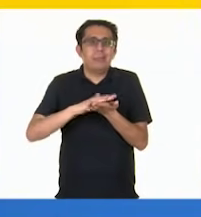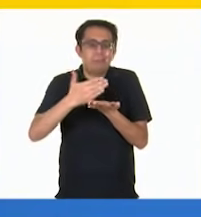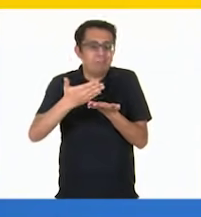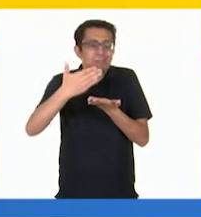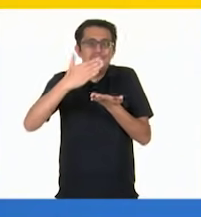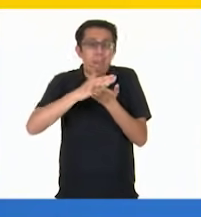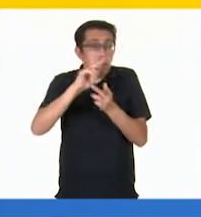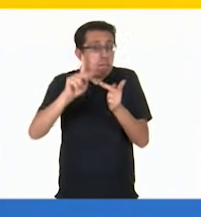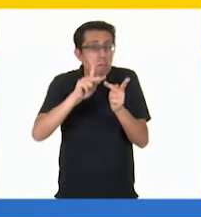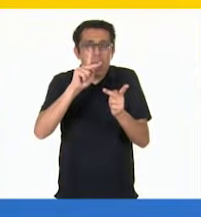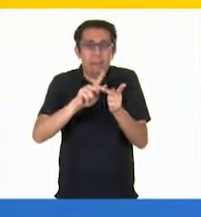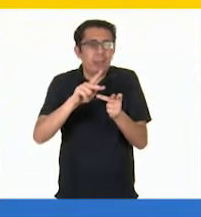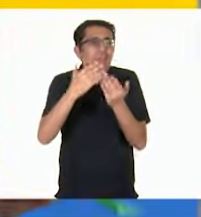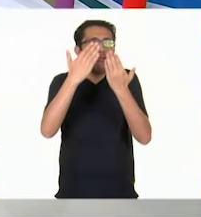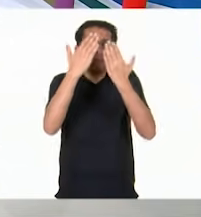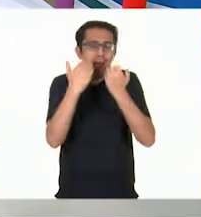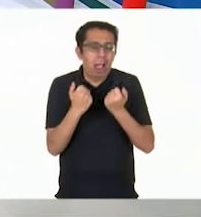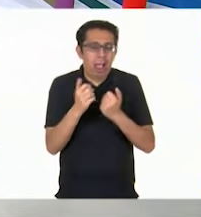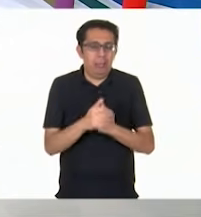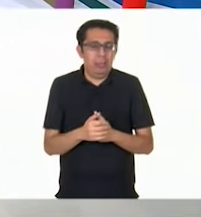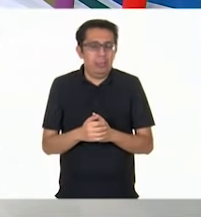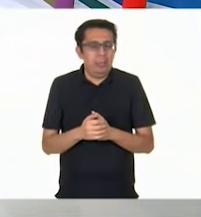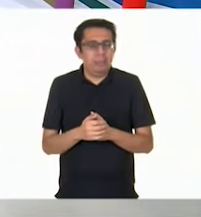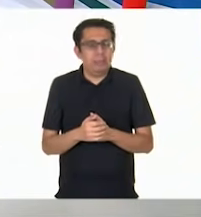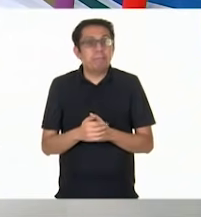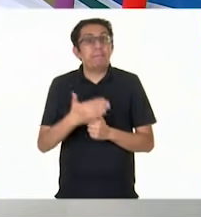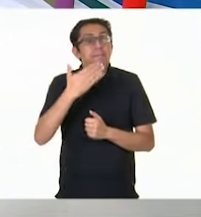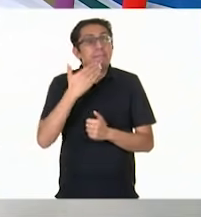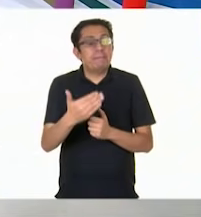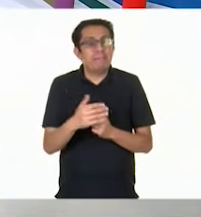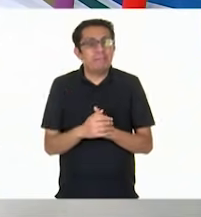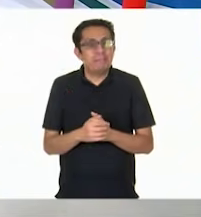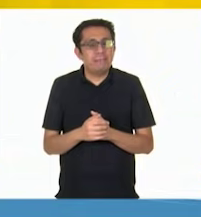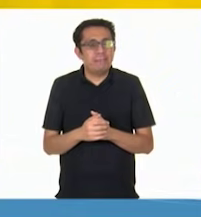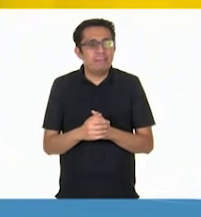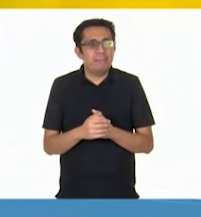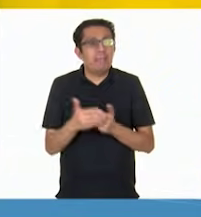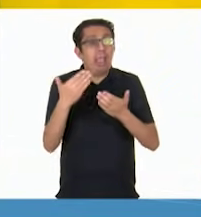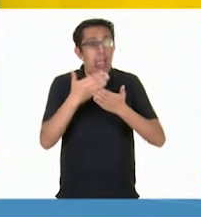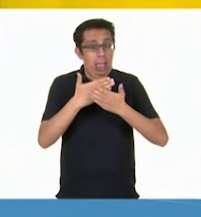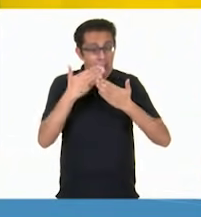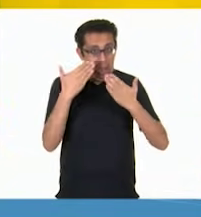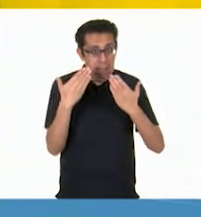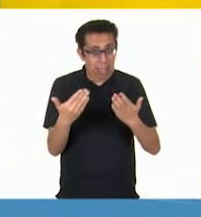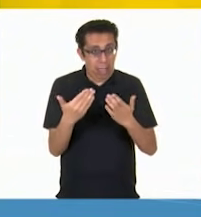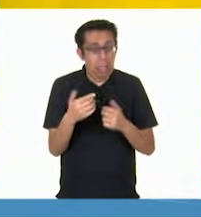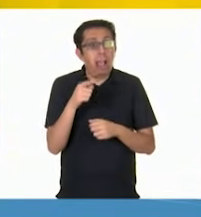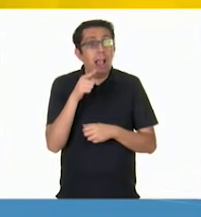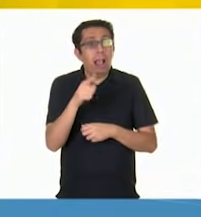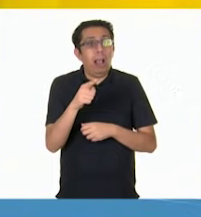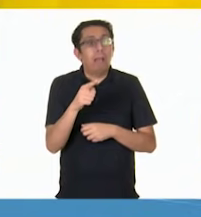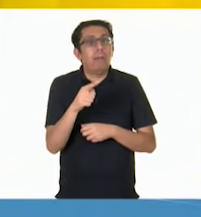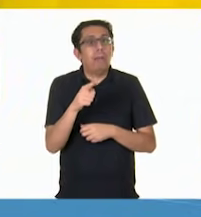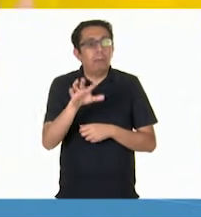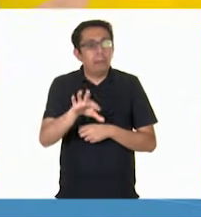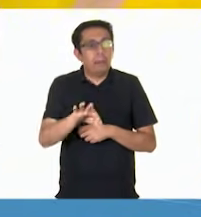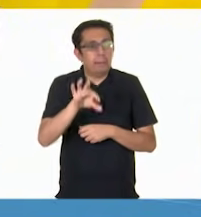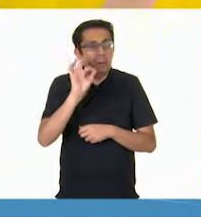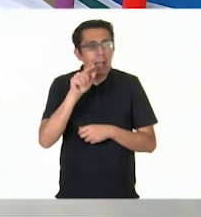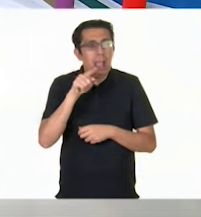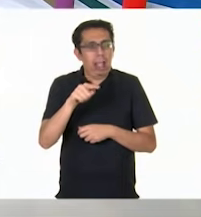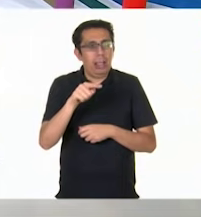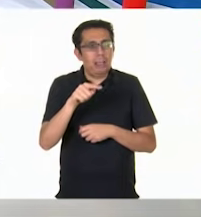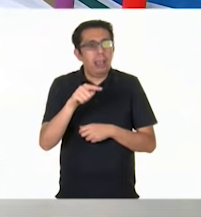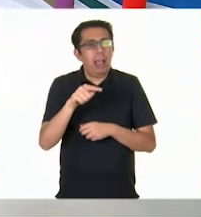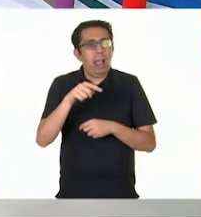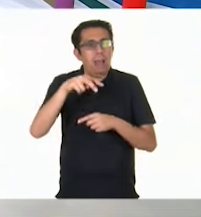las partes. ¡Muy bien! Ahora te invito a tomar este rombo para